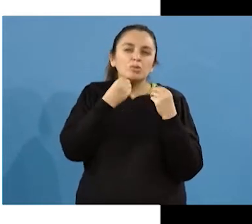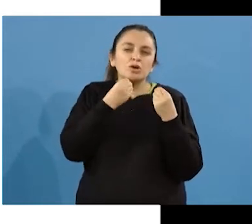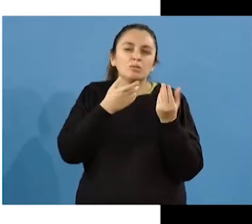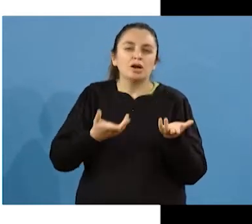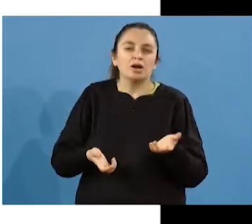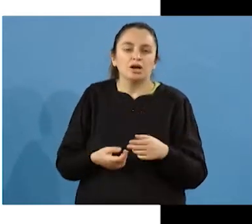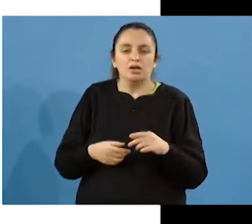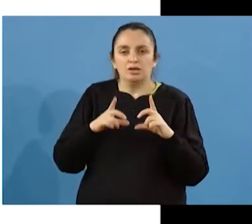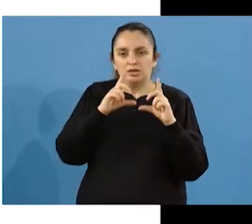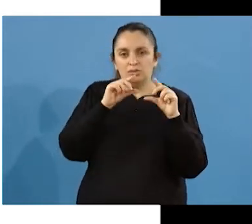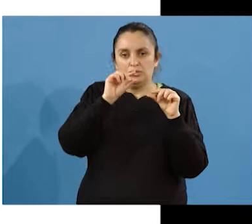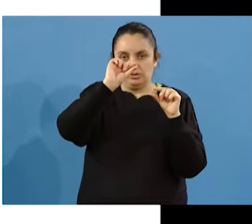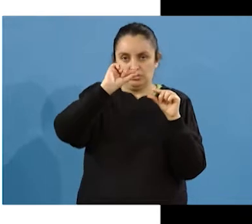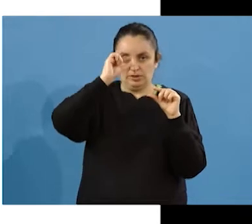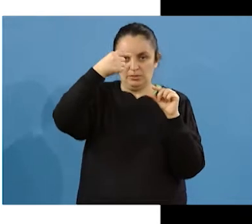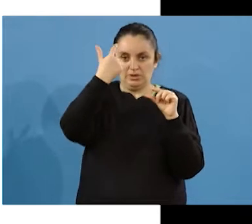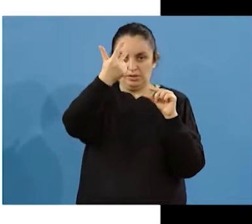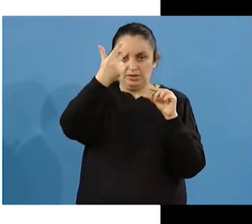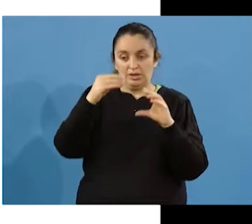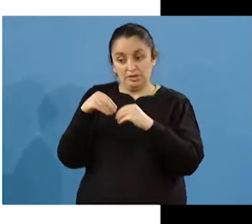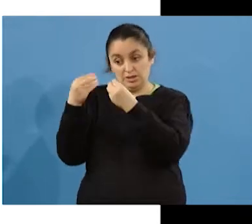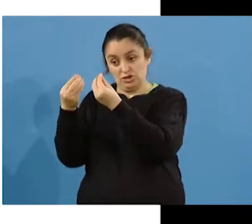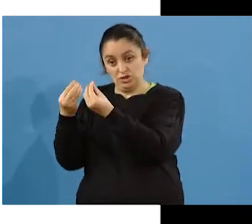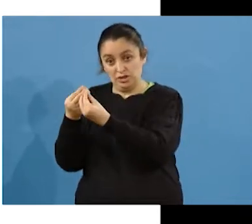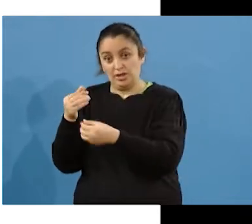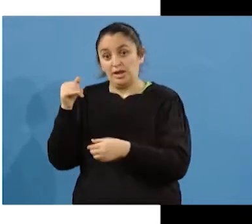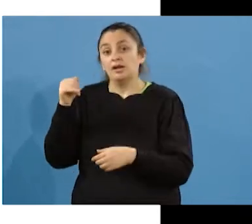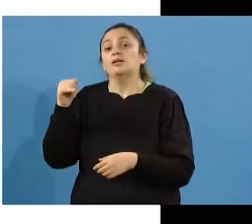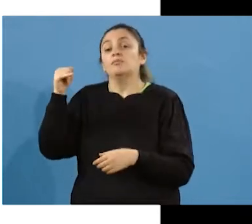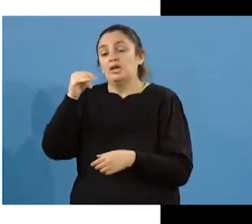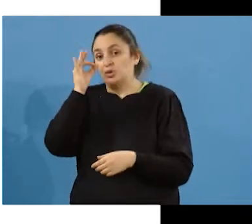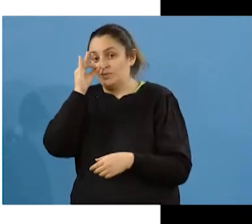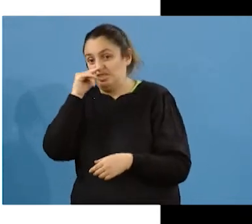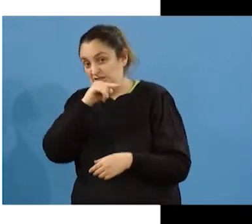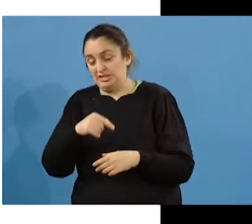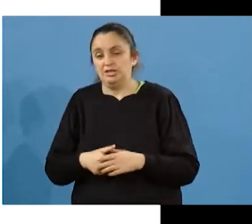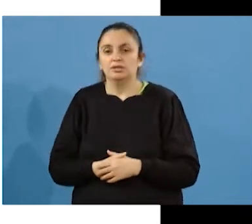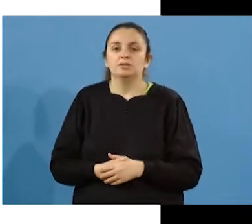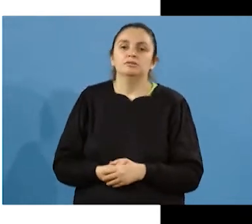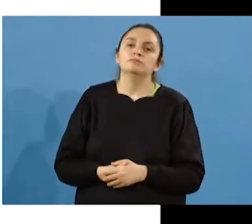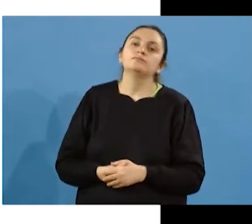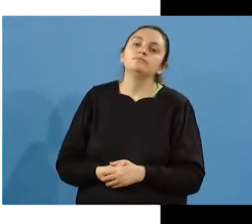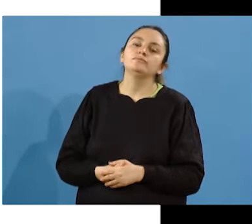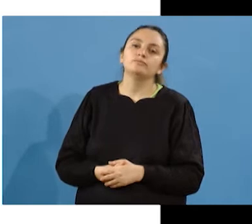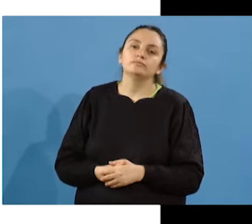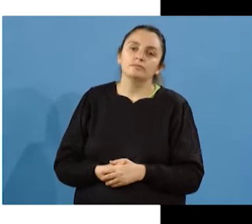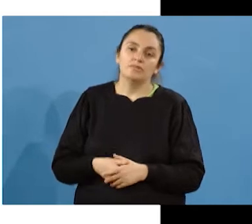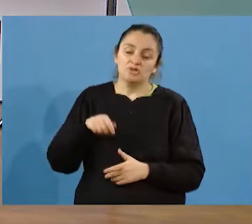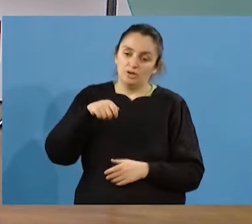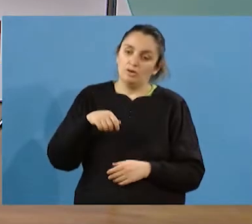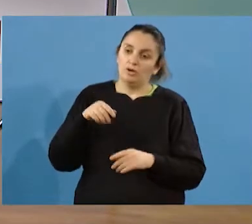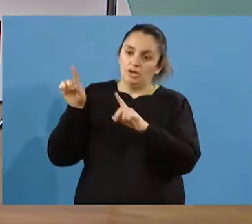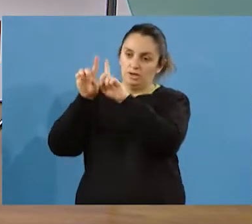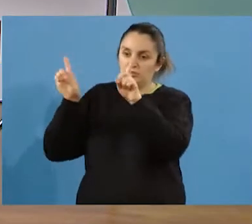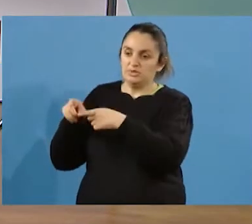elevado a la 3 me va a dar ese menos 27 entonces vamos al pizarro y con todos los otros ejercicios